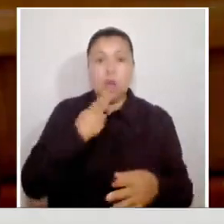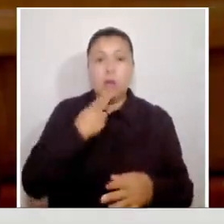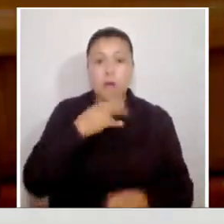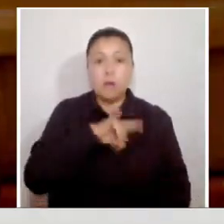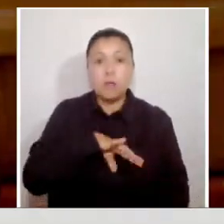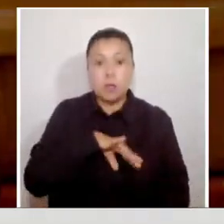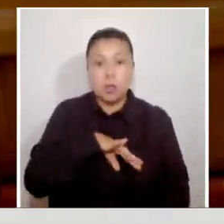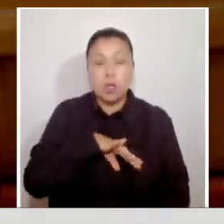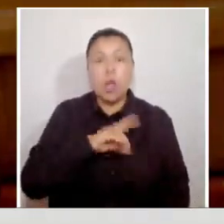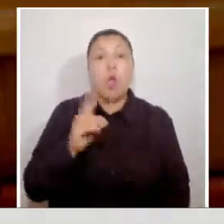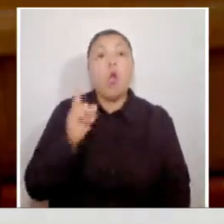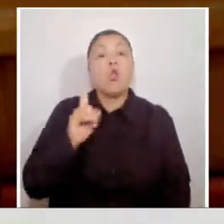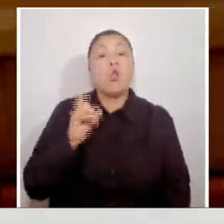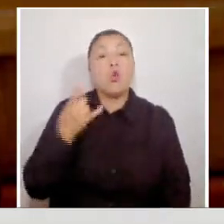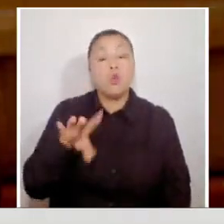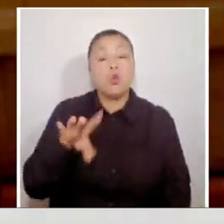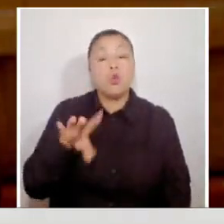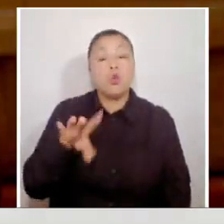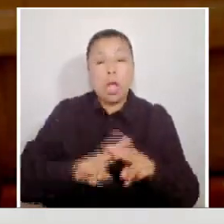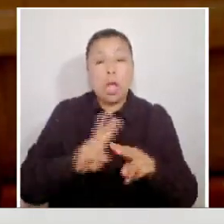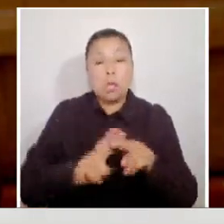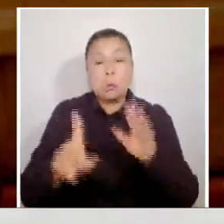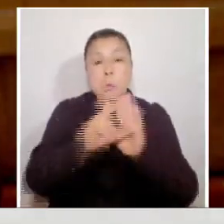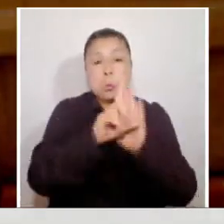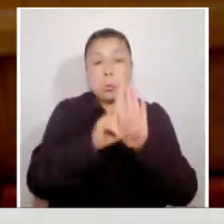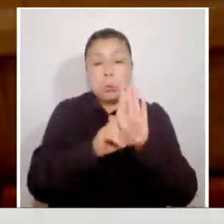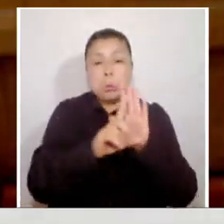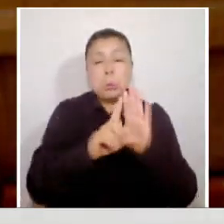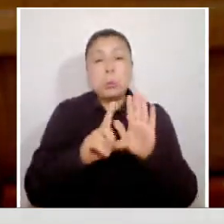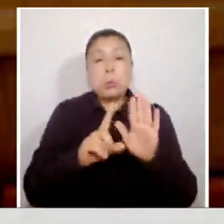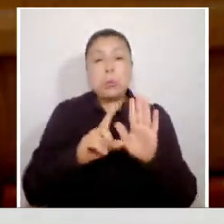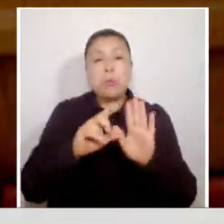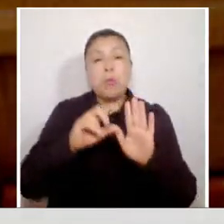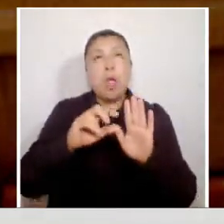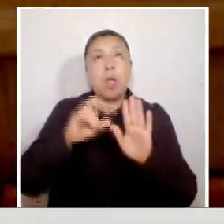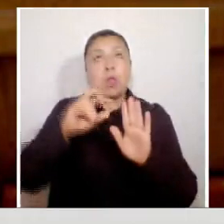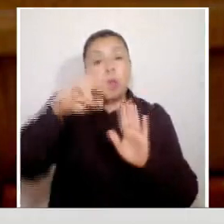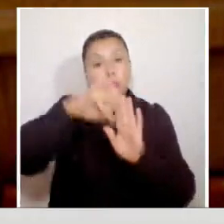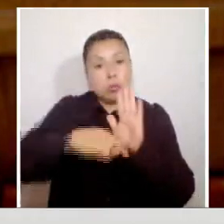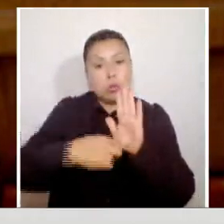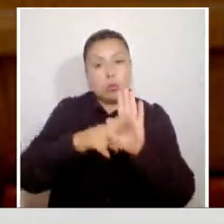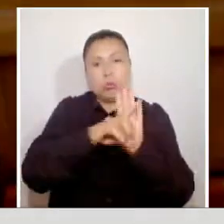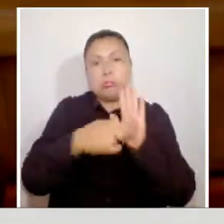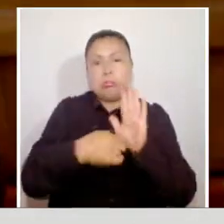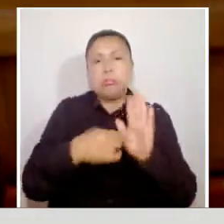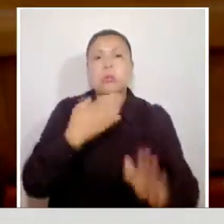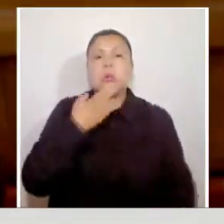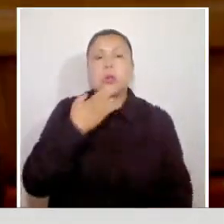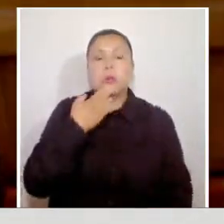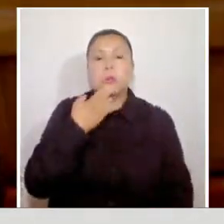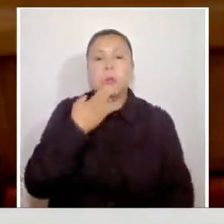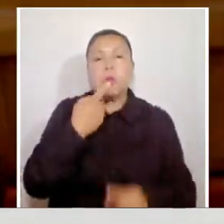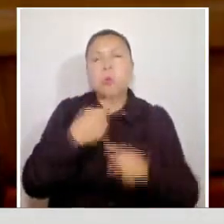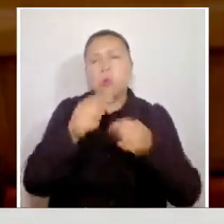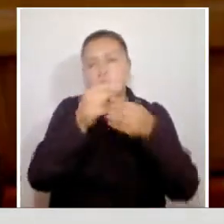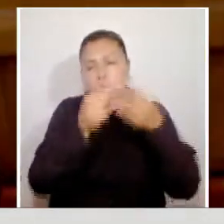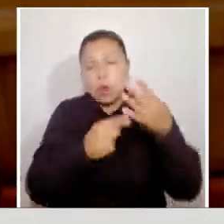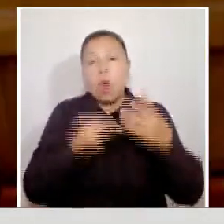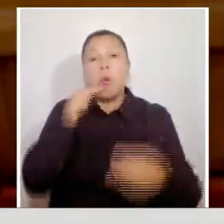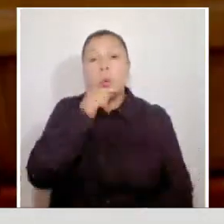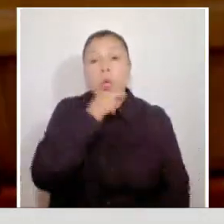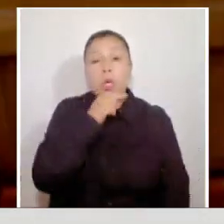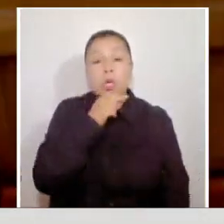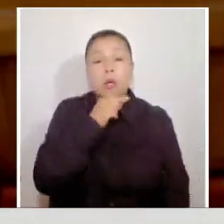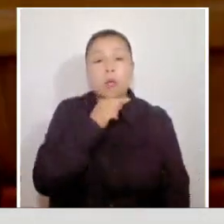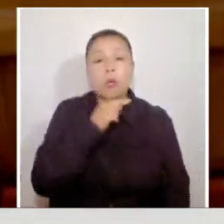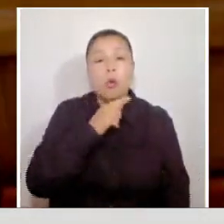no solamente se hace a través de leyes de iniciativas legislativas sino también por otras vías por ejemplo que no